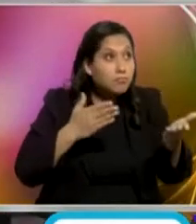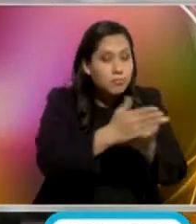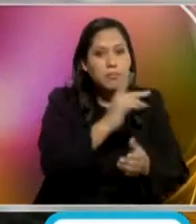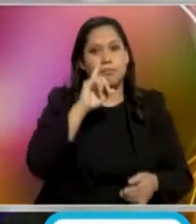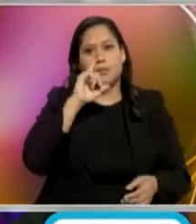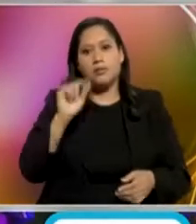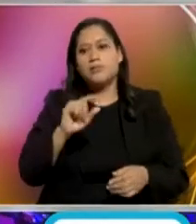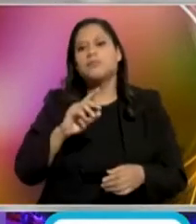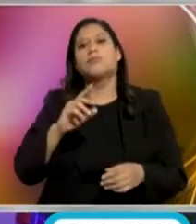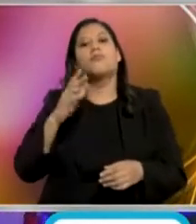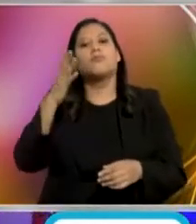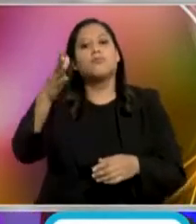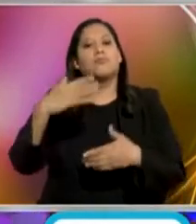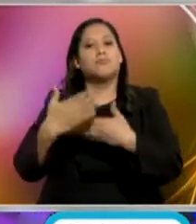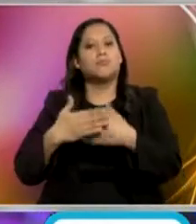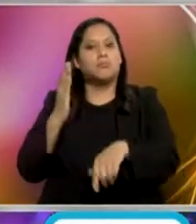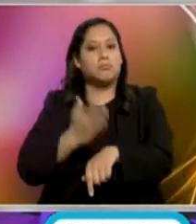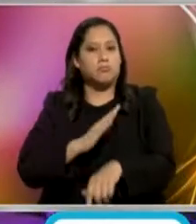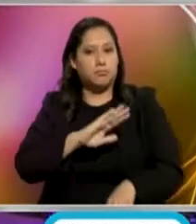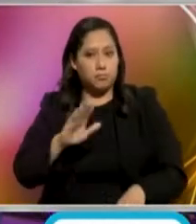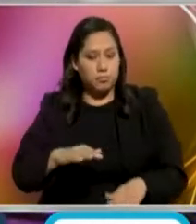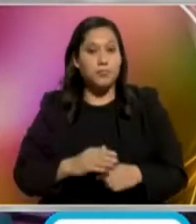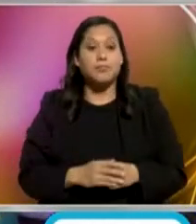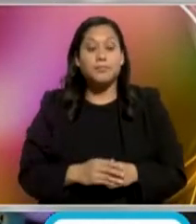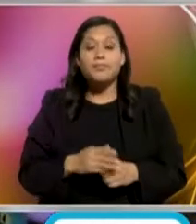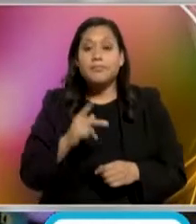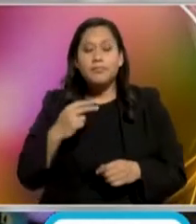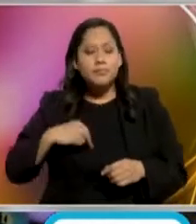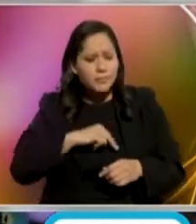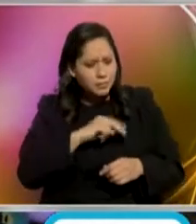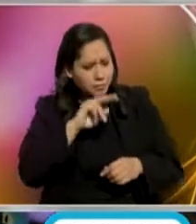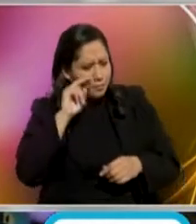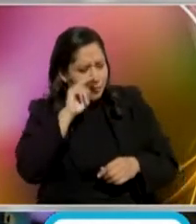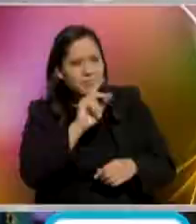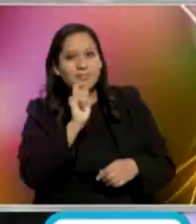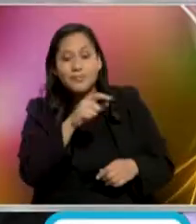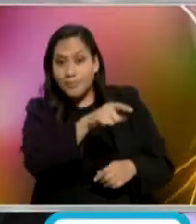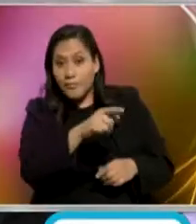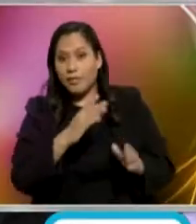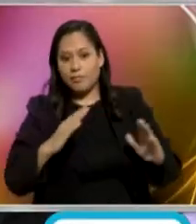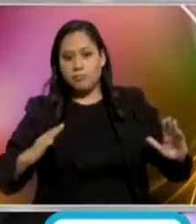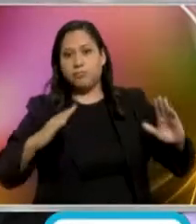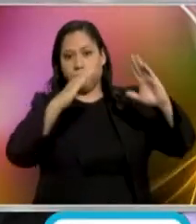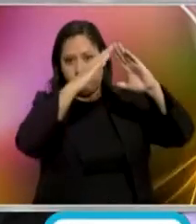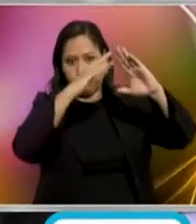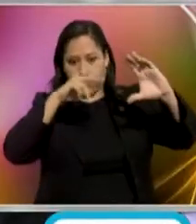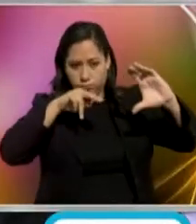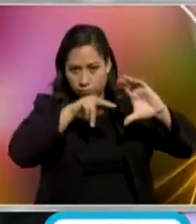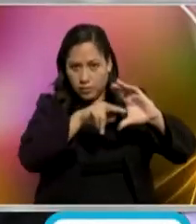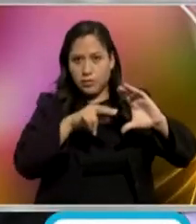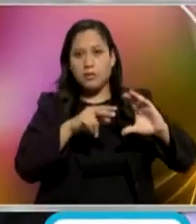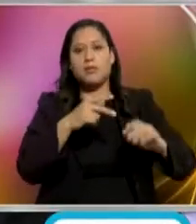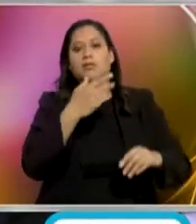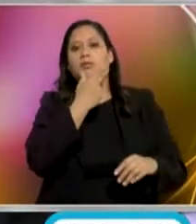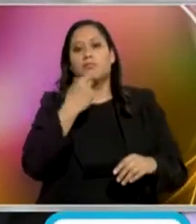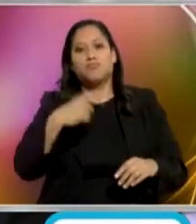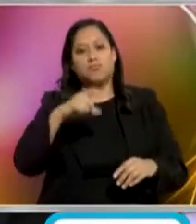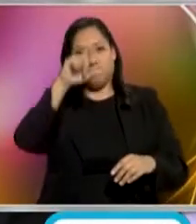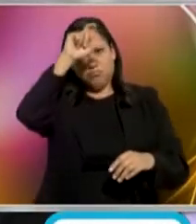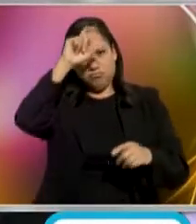abrieron empezaron a morir misteriosamente, pero ahí pudimos admirar lo que es realmente una una tumba de un noble egipcio,